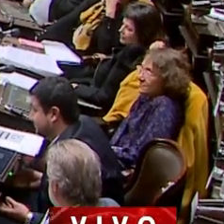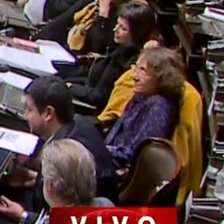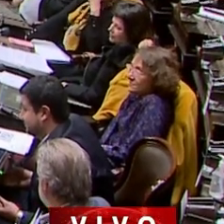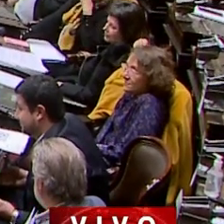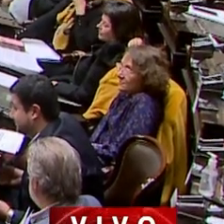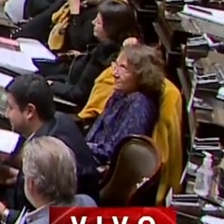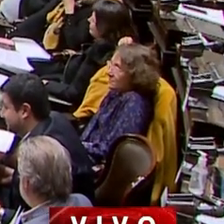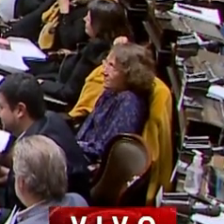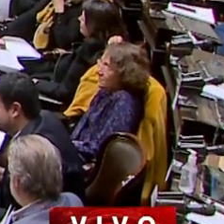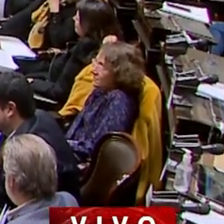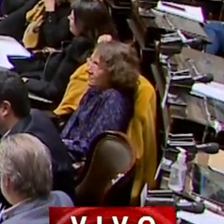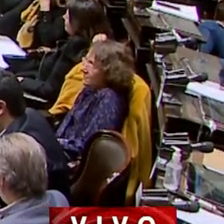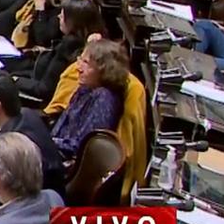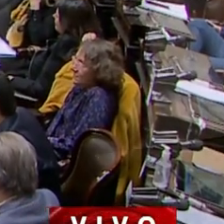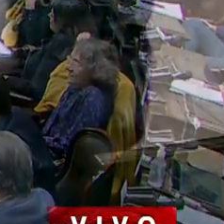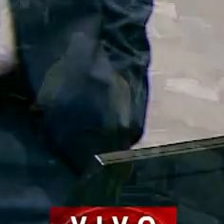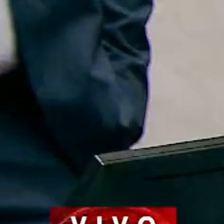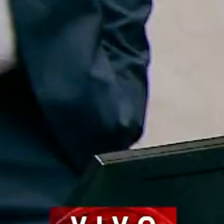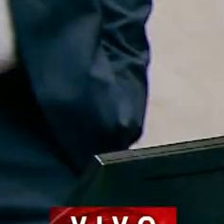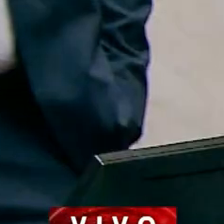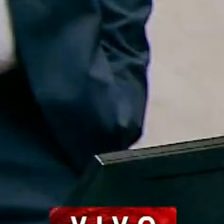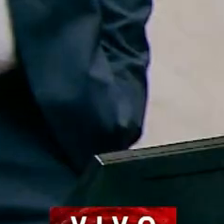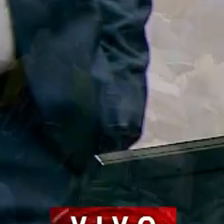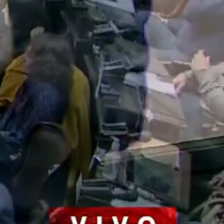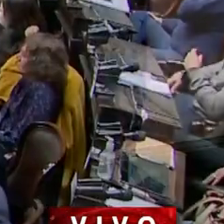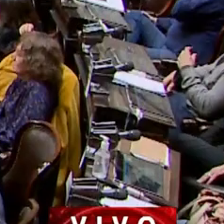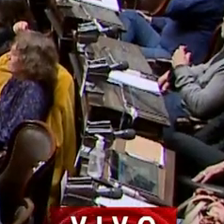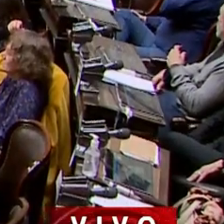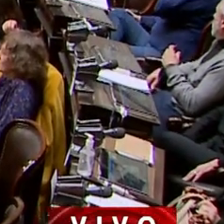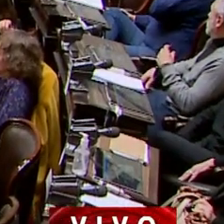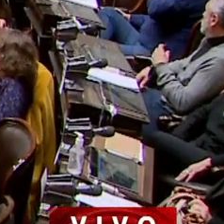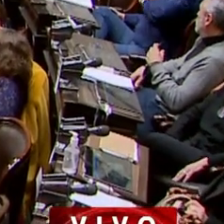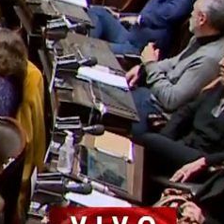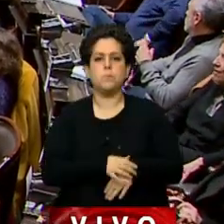Diputada, falta usted identificar. Gracias. Tiempo.